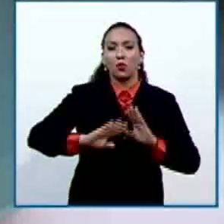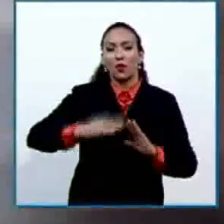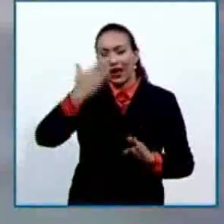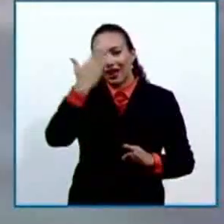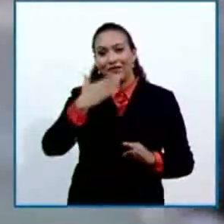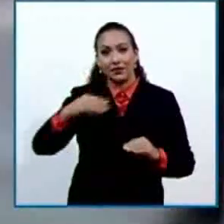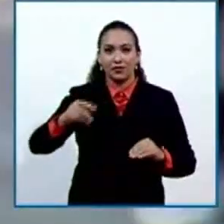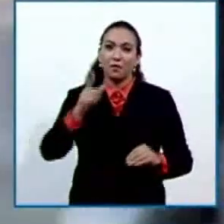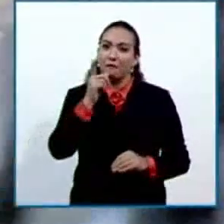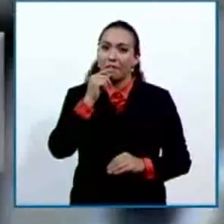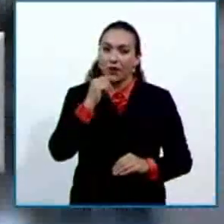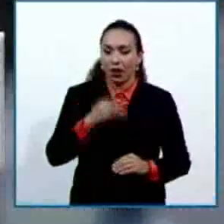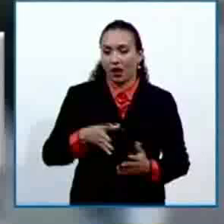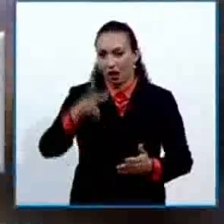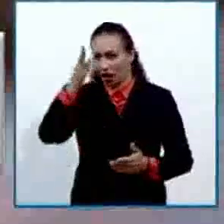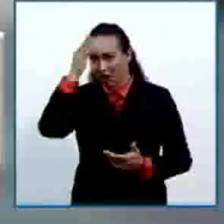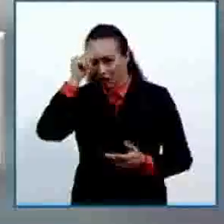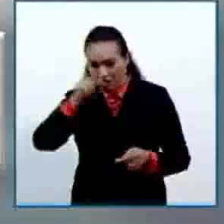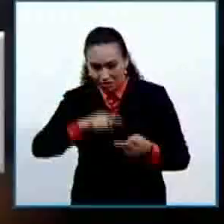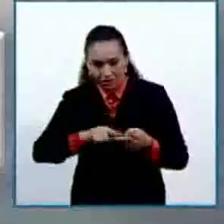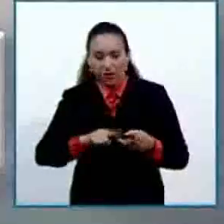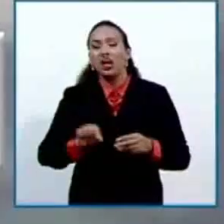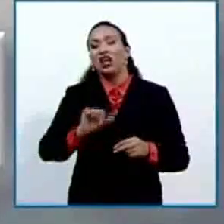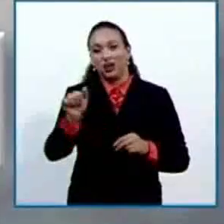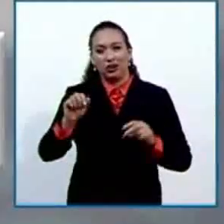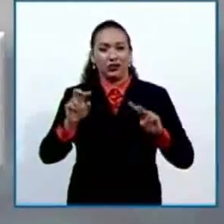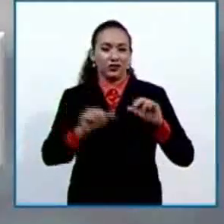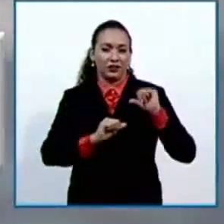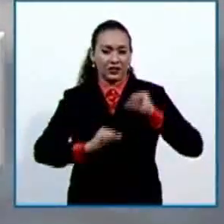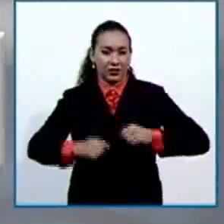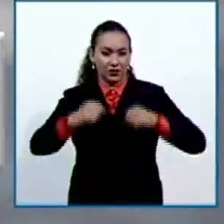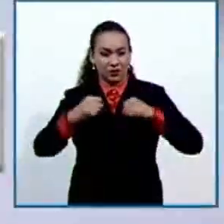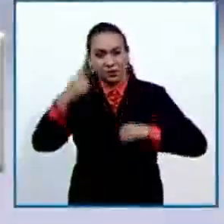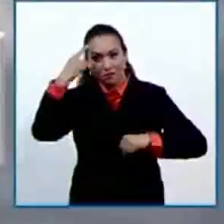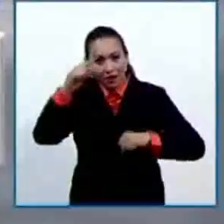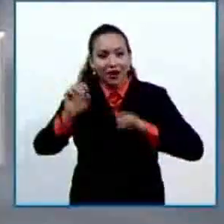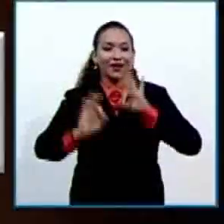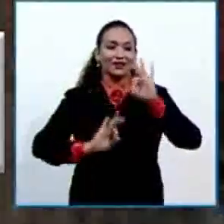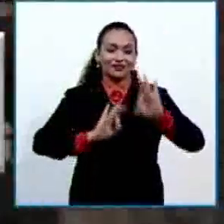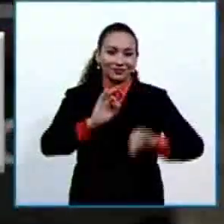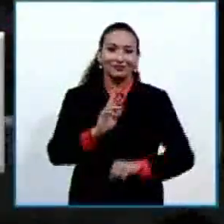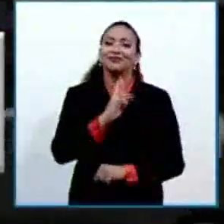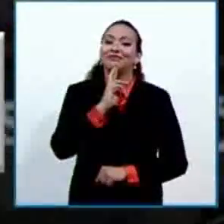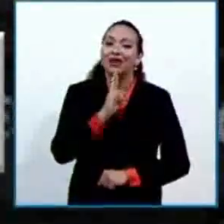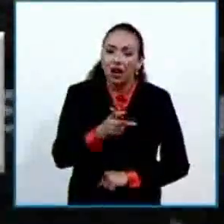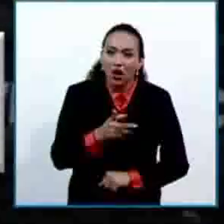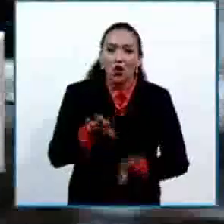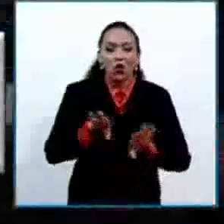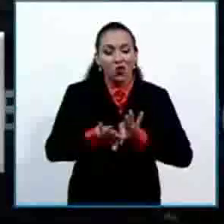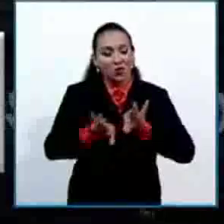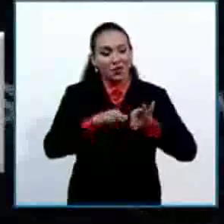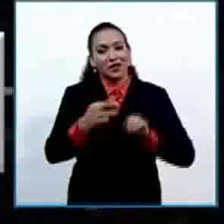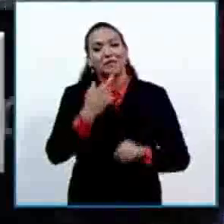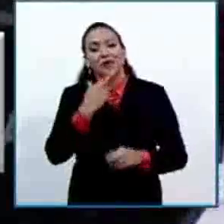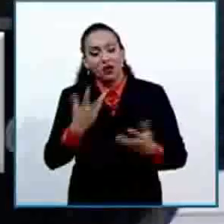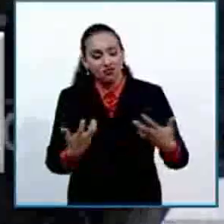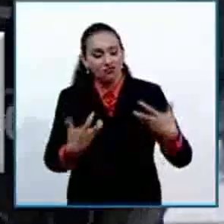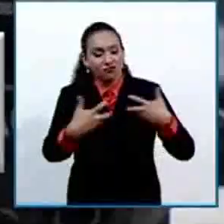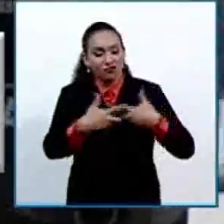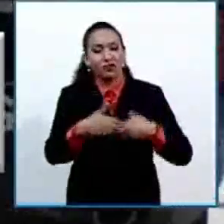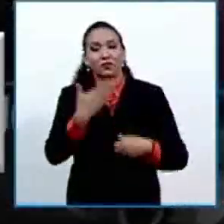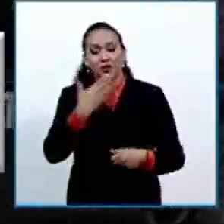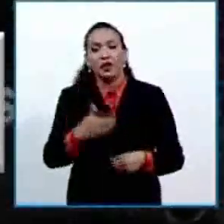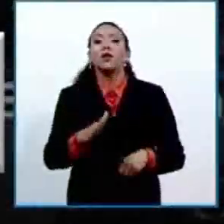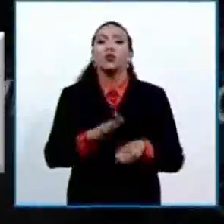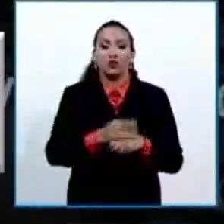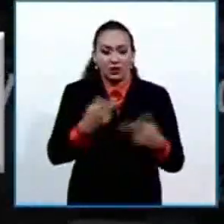las policías y otros organismos de seguridad para la mejora de precisamente la efectividad operativa en las interacciones con personas de